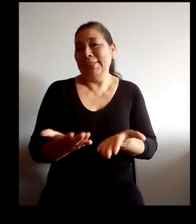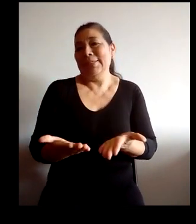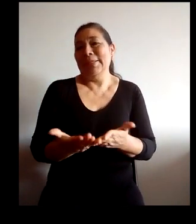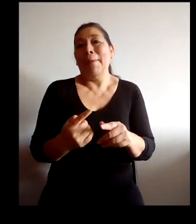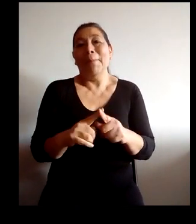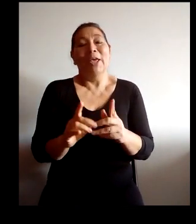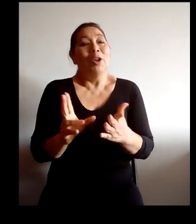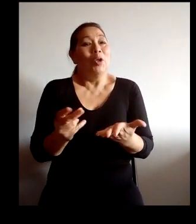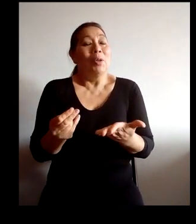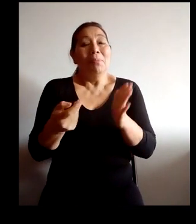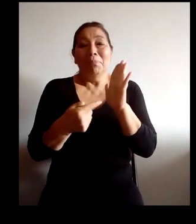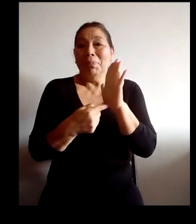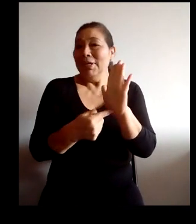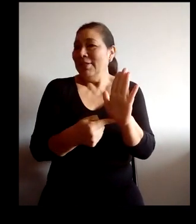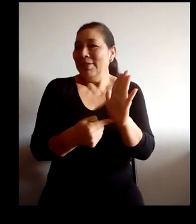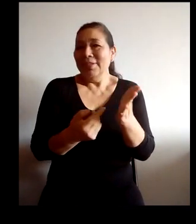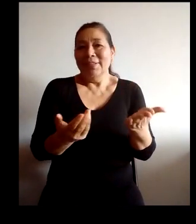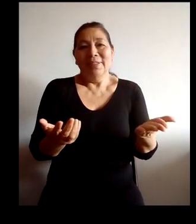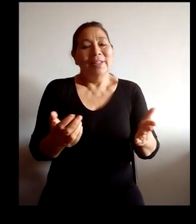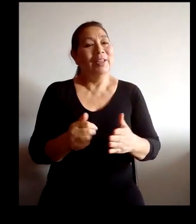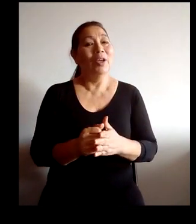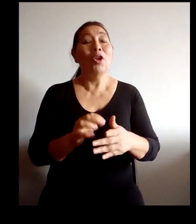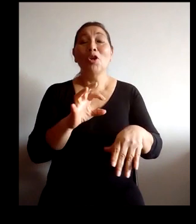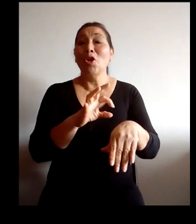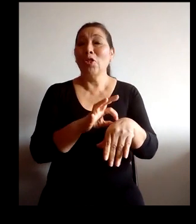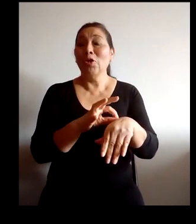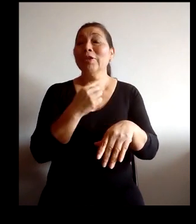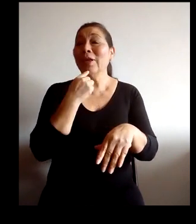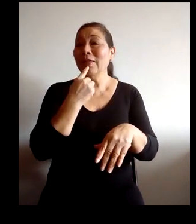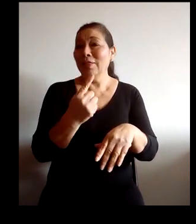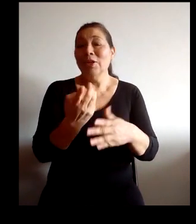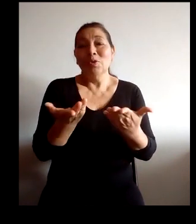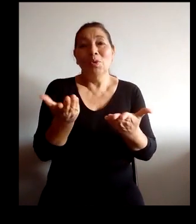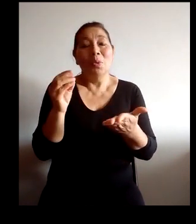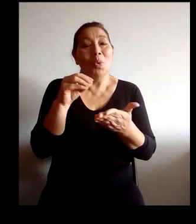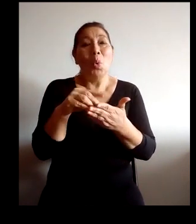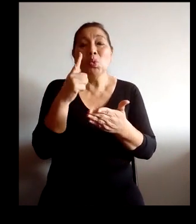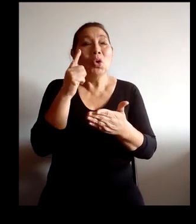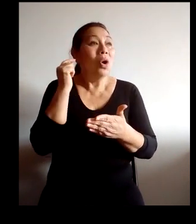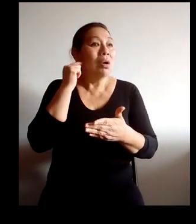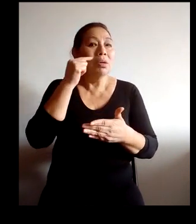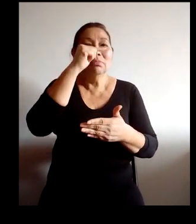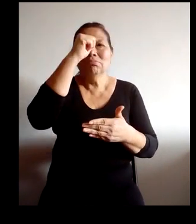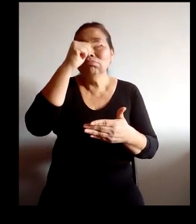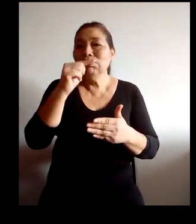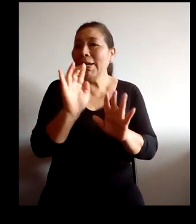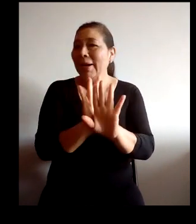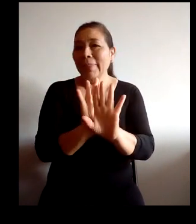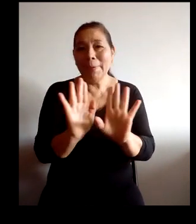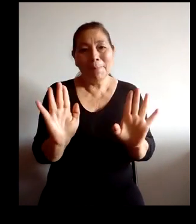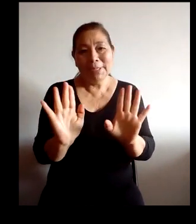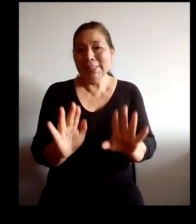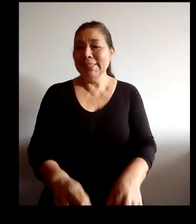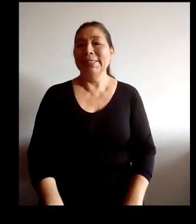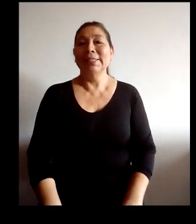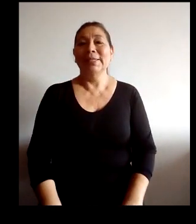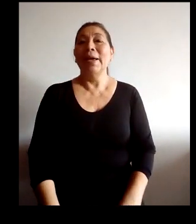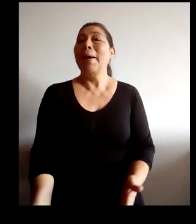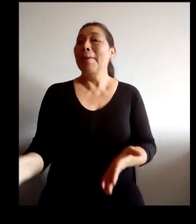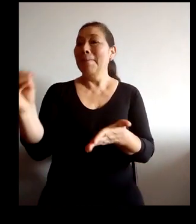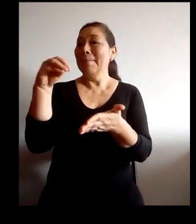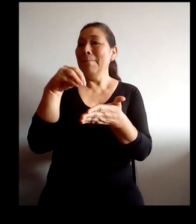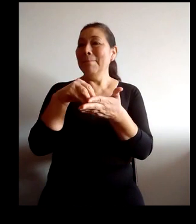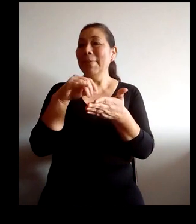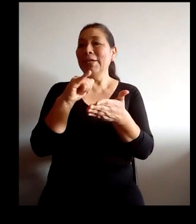audiograma. Y adicionalmente, nosotros también, considerando jurisprudencia que ha emitido el Tribunal